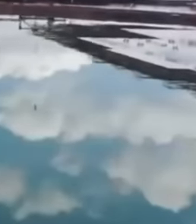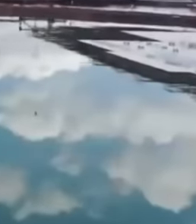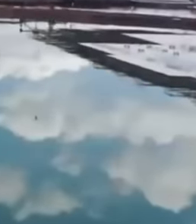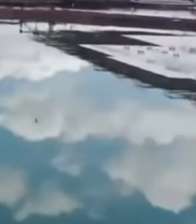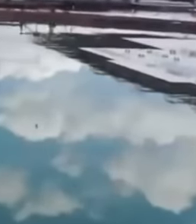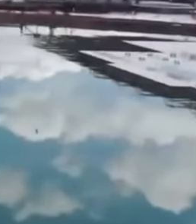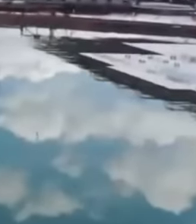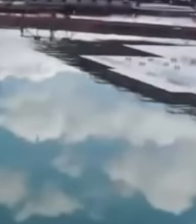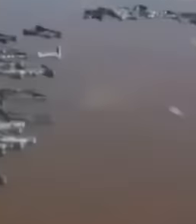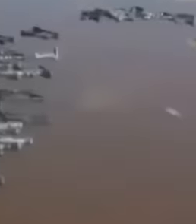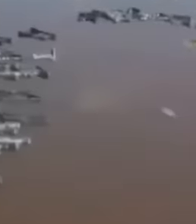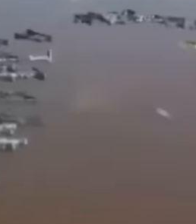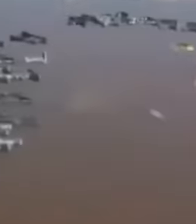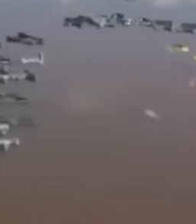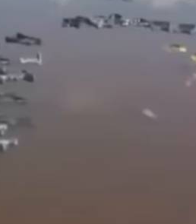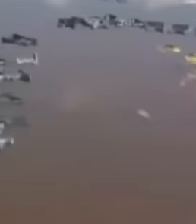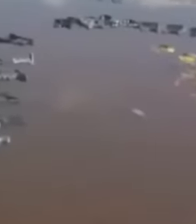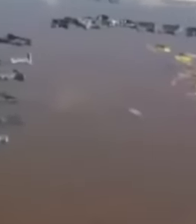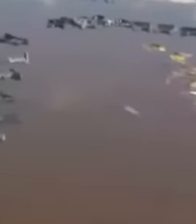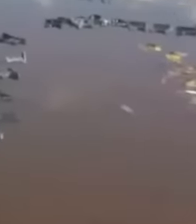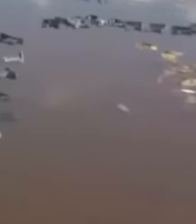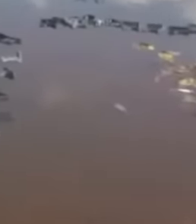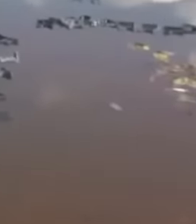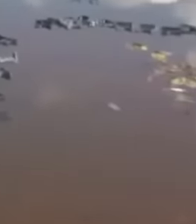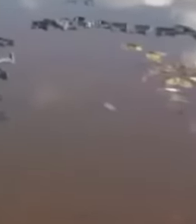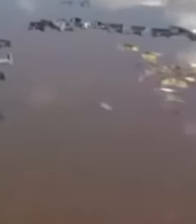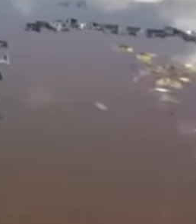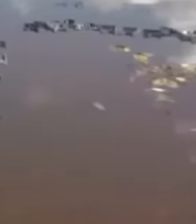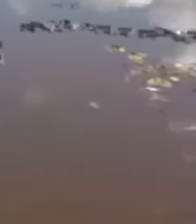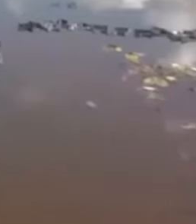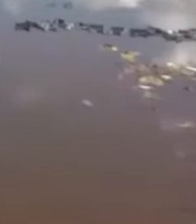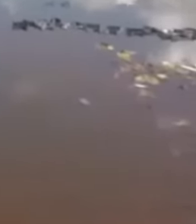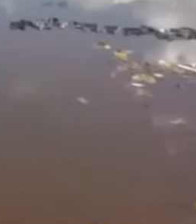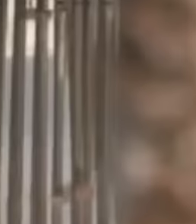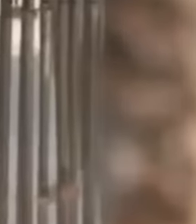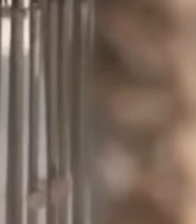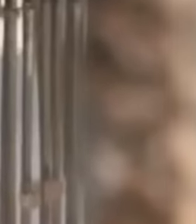agua, como lo es la torre de control y las pistas?